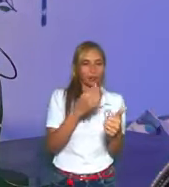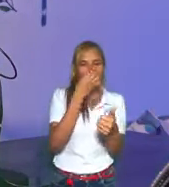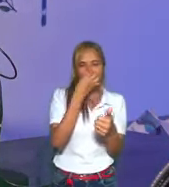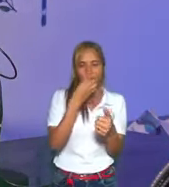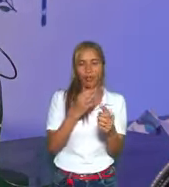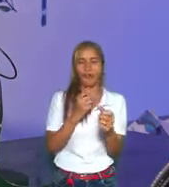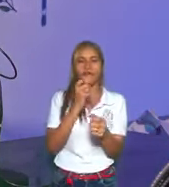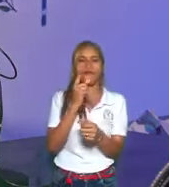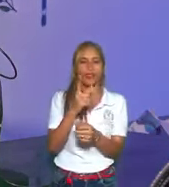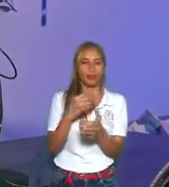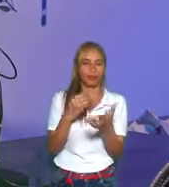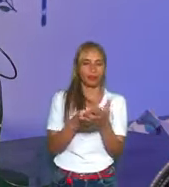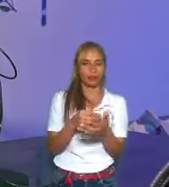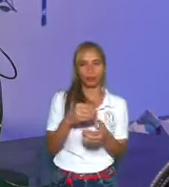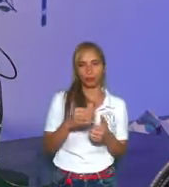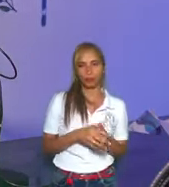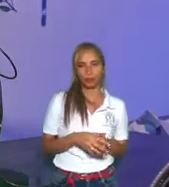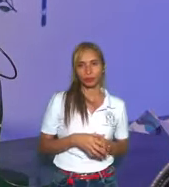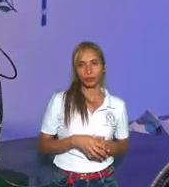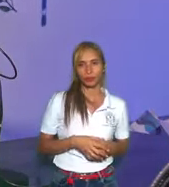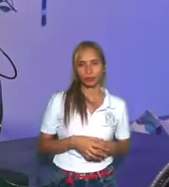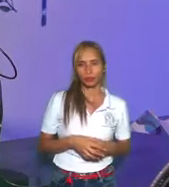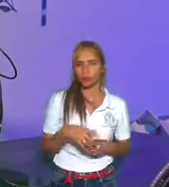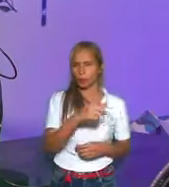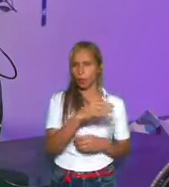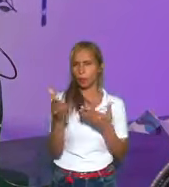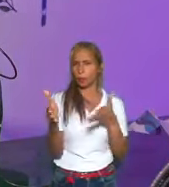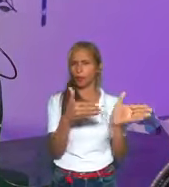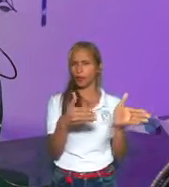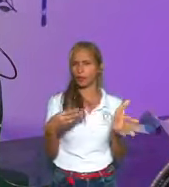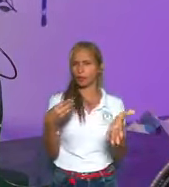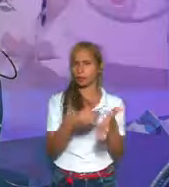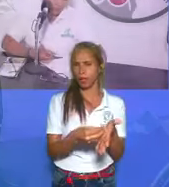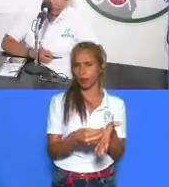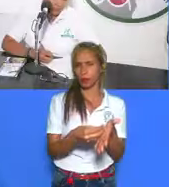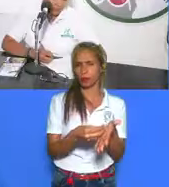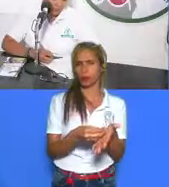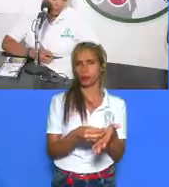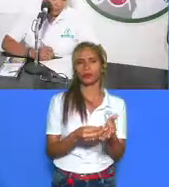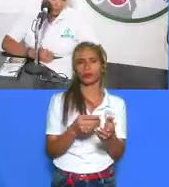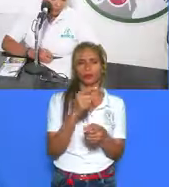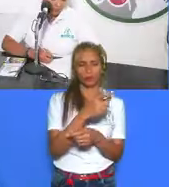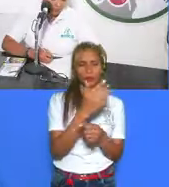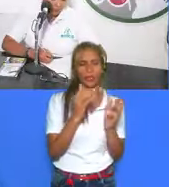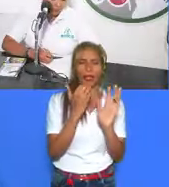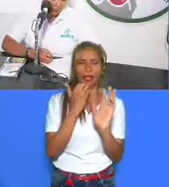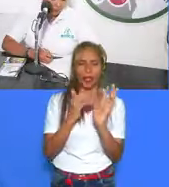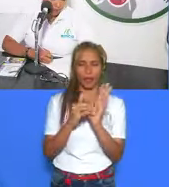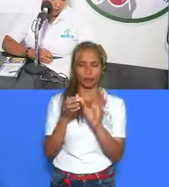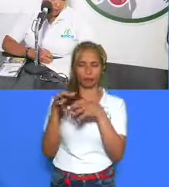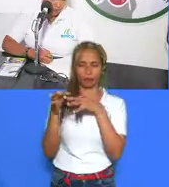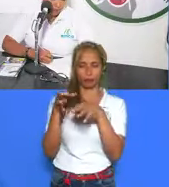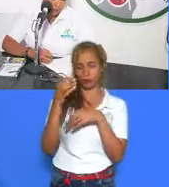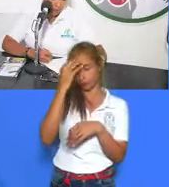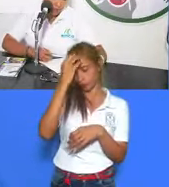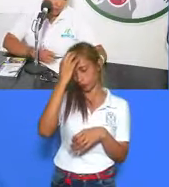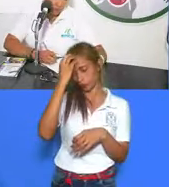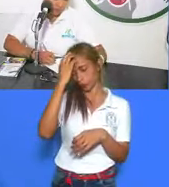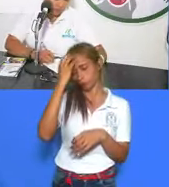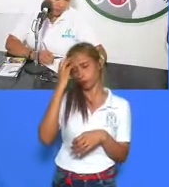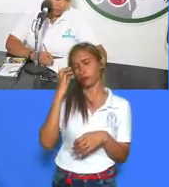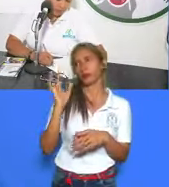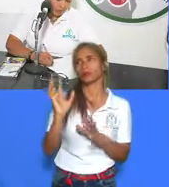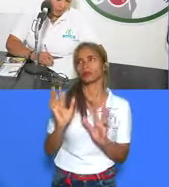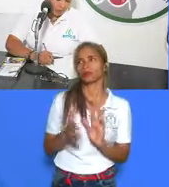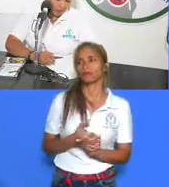usuario. Dentro de esos planes de financiación, para que pongamos acá pues un ejemplo y usted nos cuenta qué sí podemos abordar en el momento. Digamos, hablamos del caso